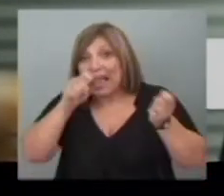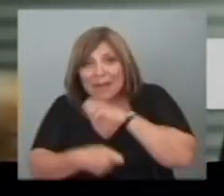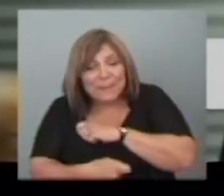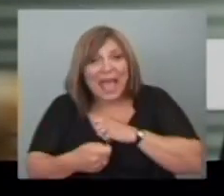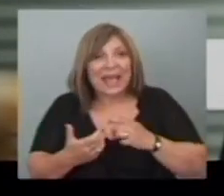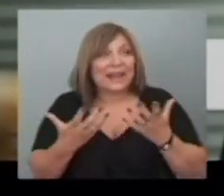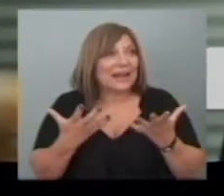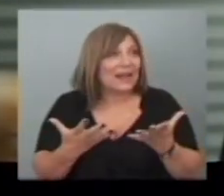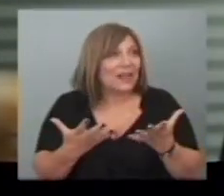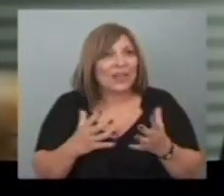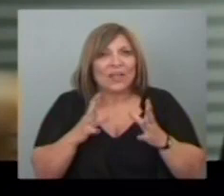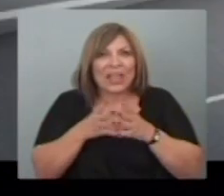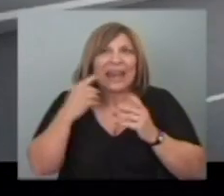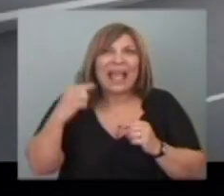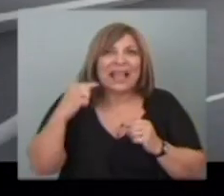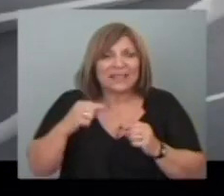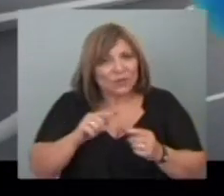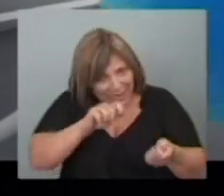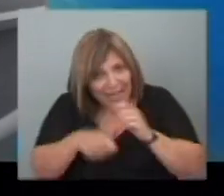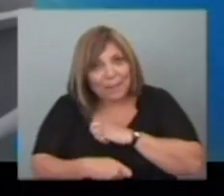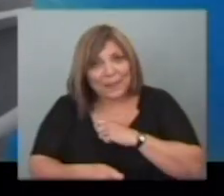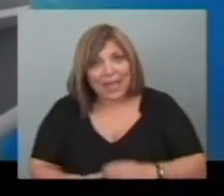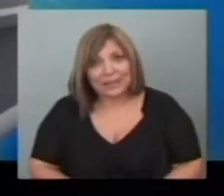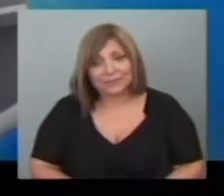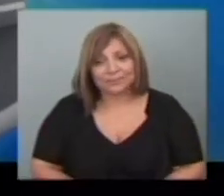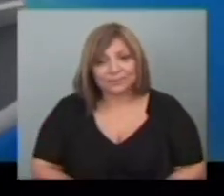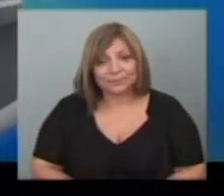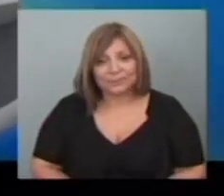aspectos que son considerados como negativos.